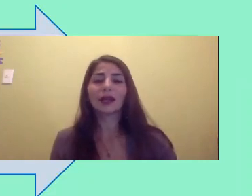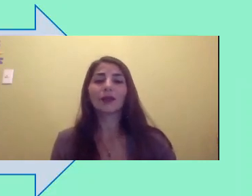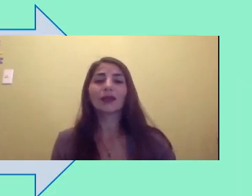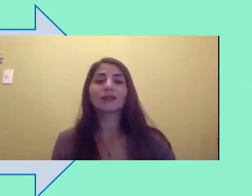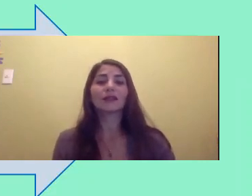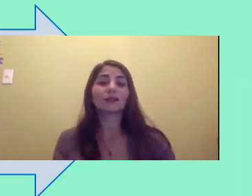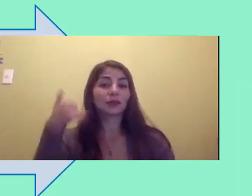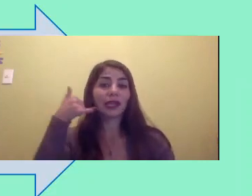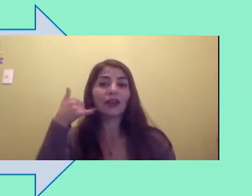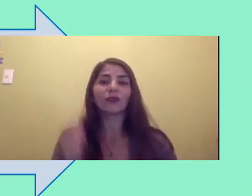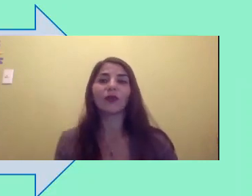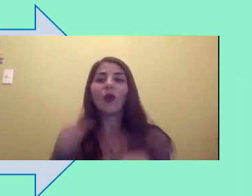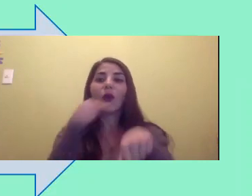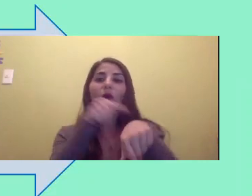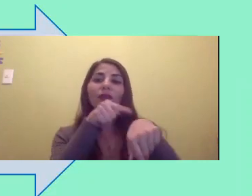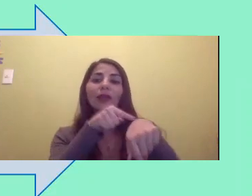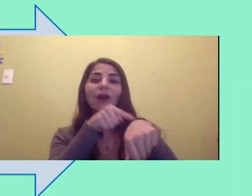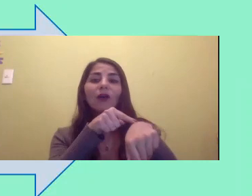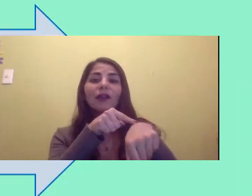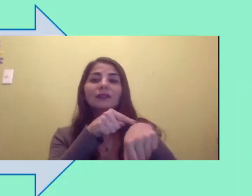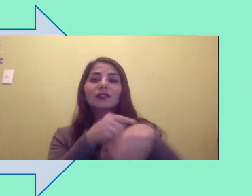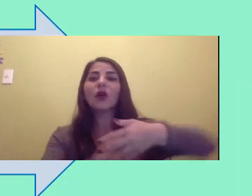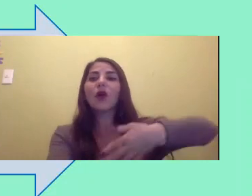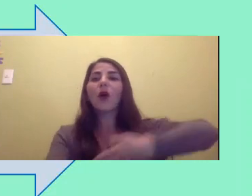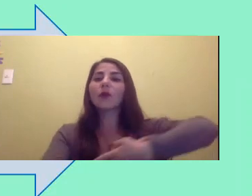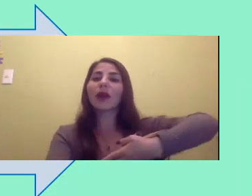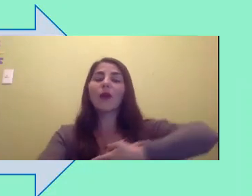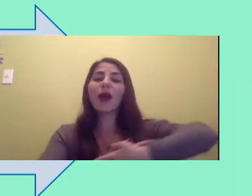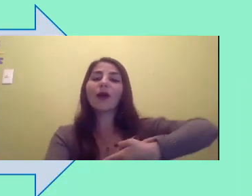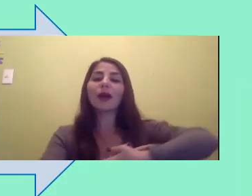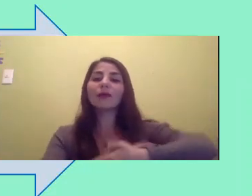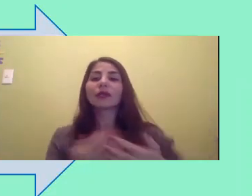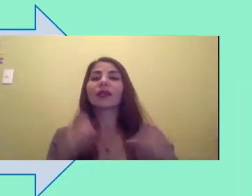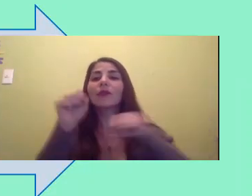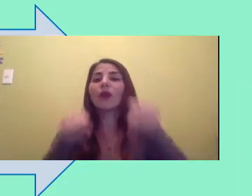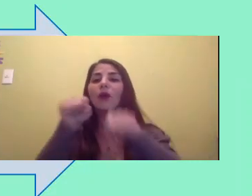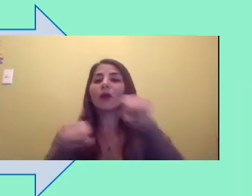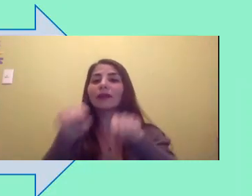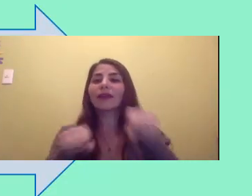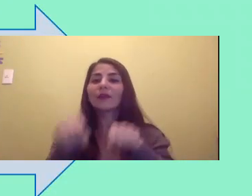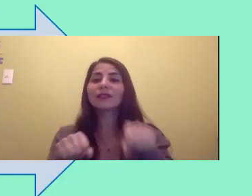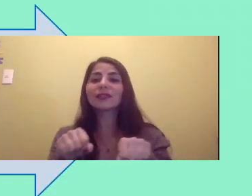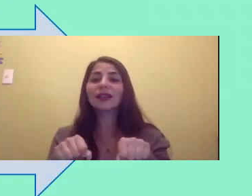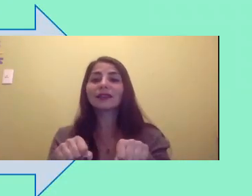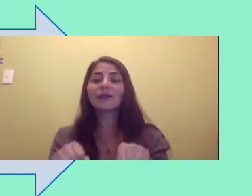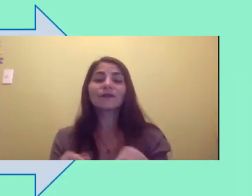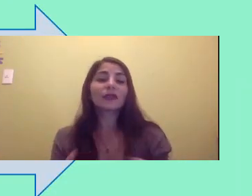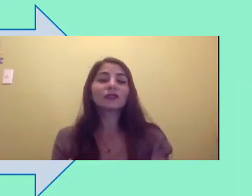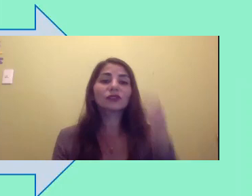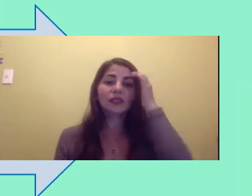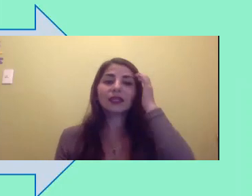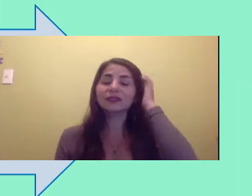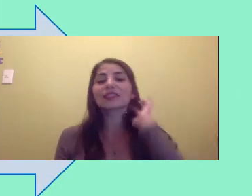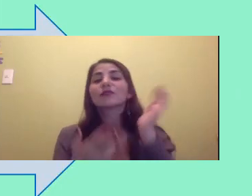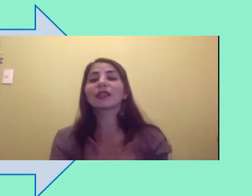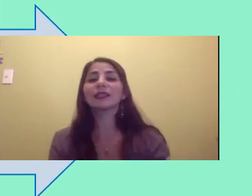necesariamente manejar la lengua de señas. Teléfono, o dime la hora, ¿cierto? O una guagua, por ejemplo, o andar en bicicleta.